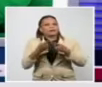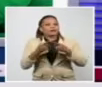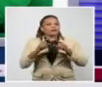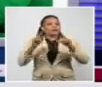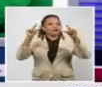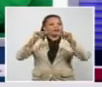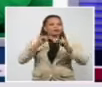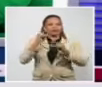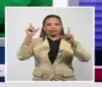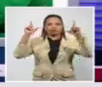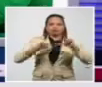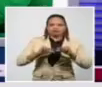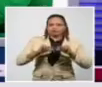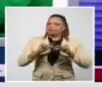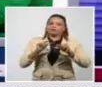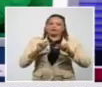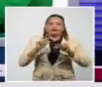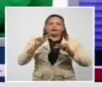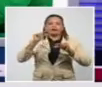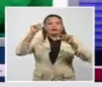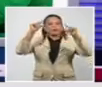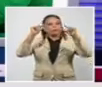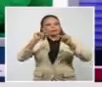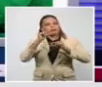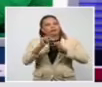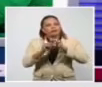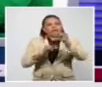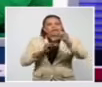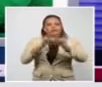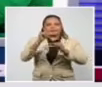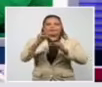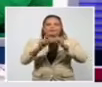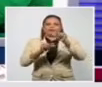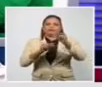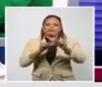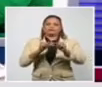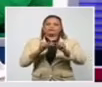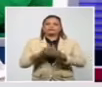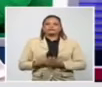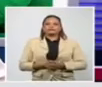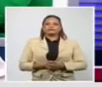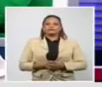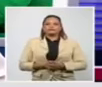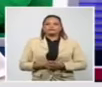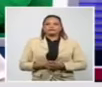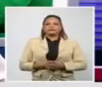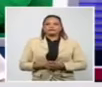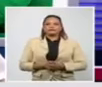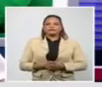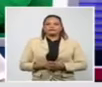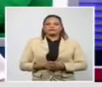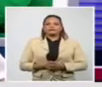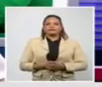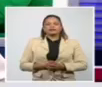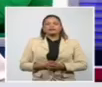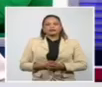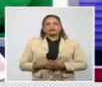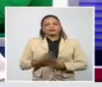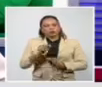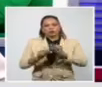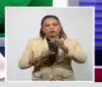brusca, teniendo en cuenta las características de esta enfermedad. Es una reducción que va disminuyendo poco a